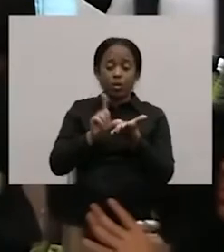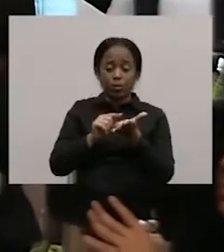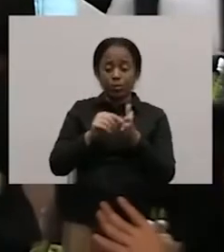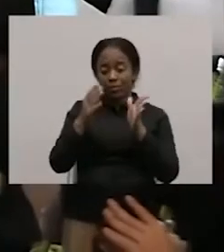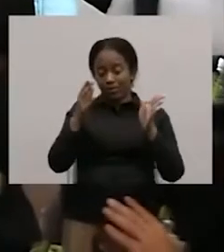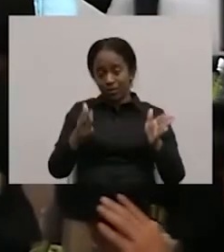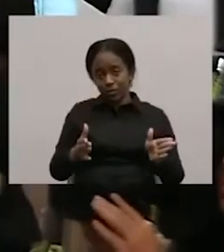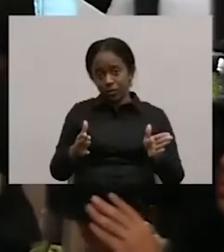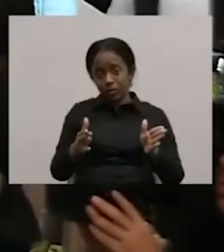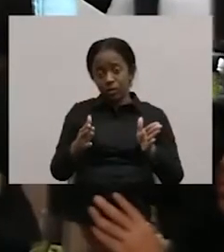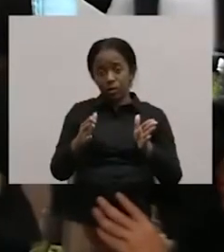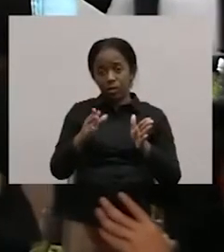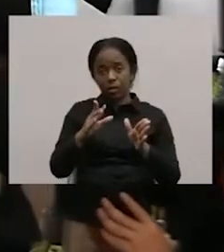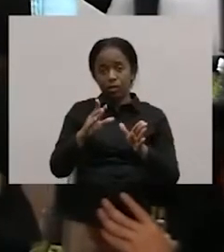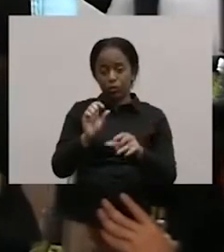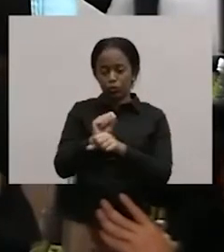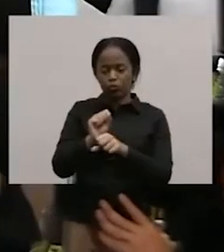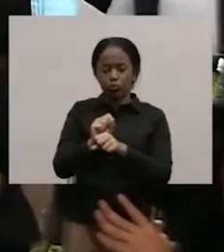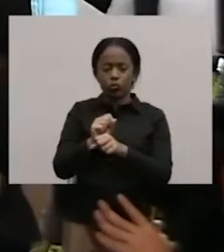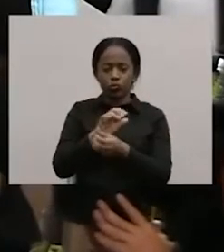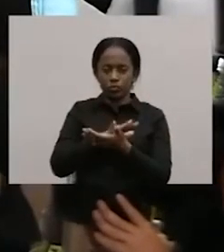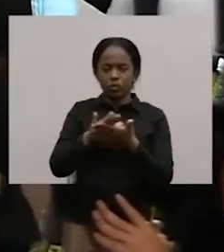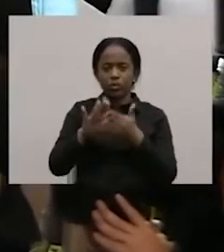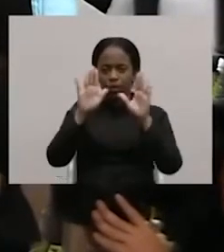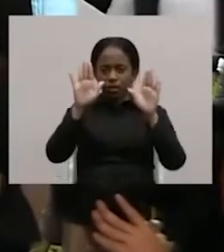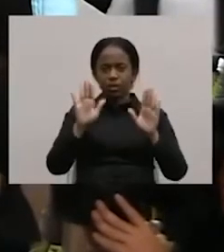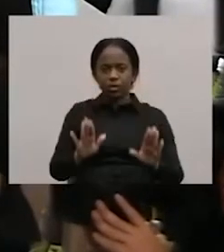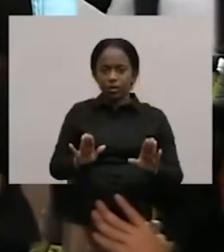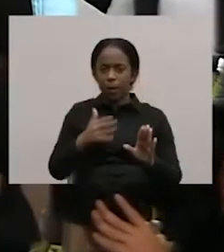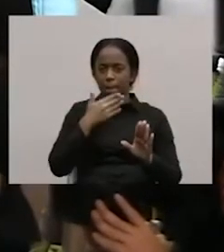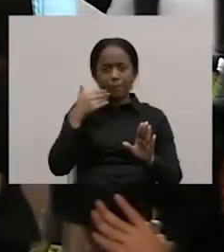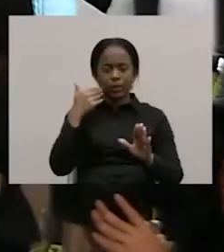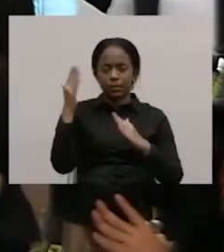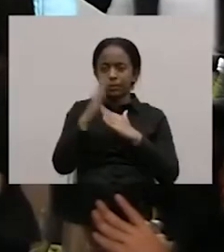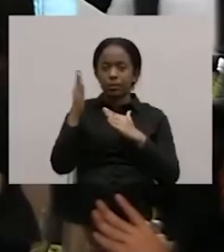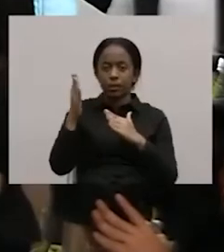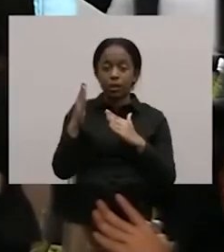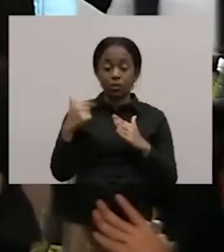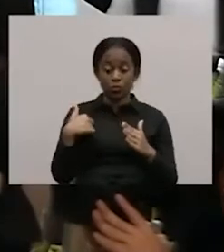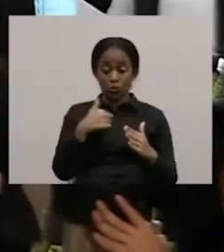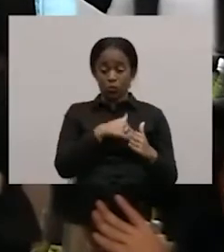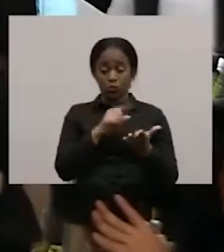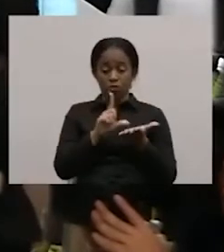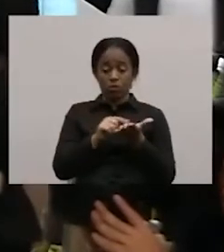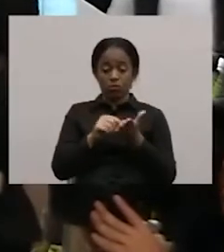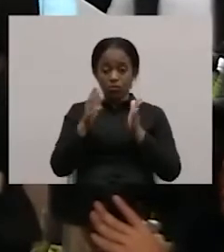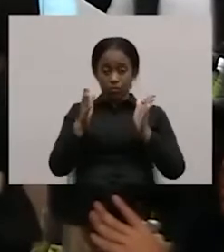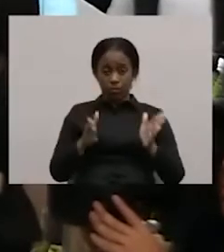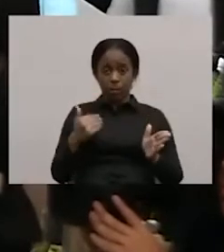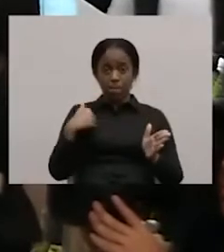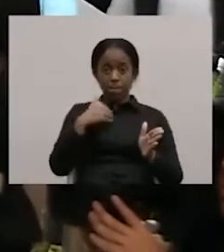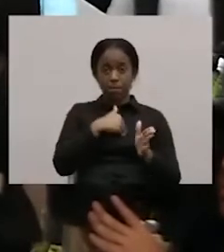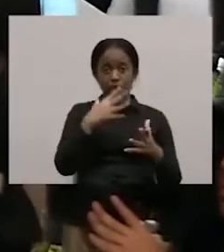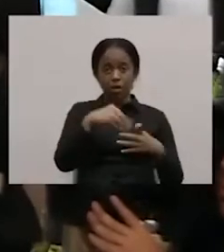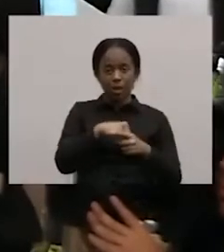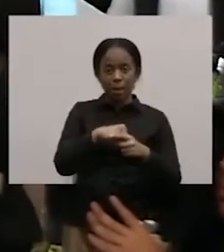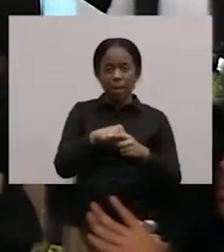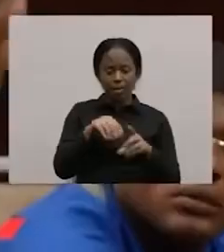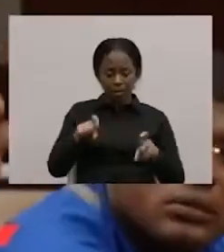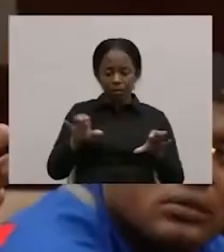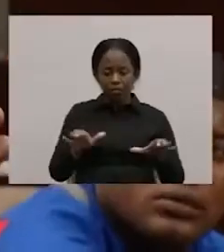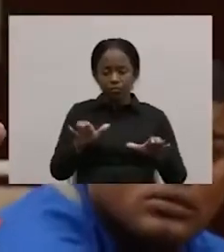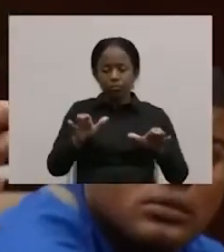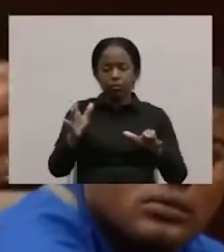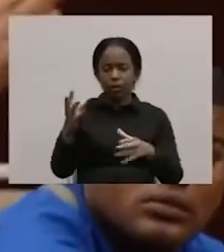y nosotros como miembros de ese oficio tenemos que actuar en función de la verdad. ¿Y cuál es